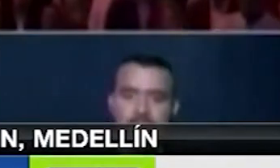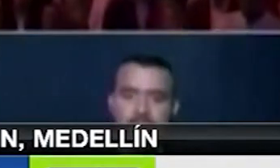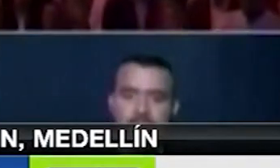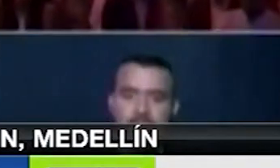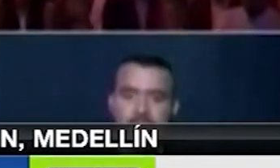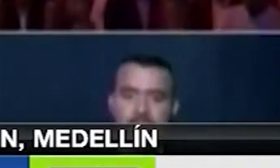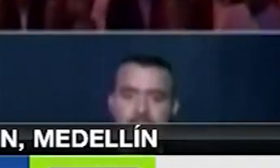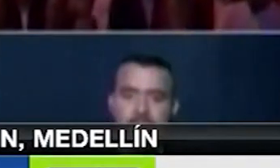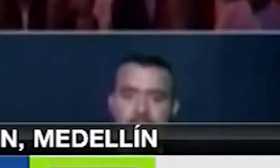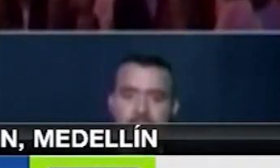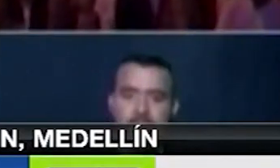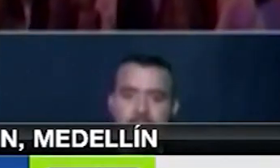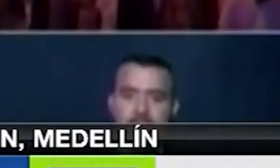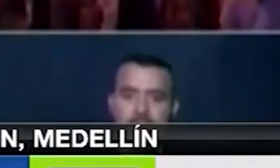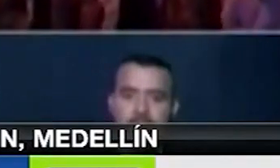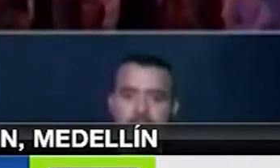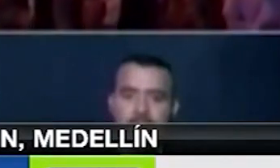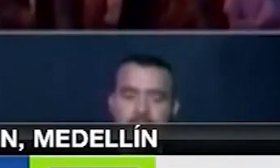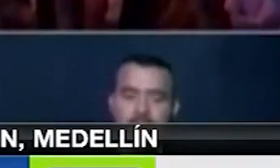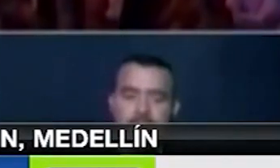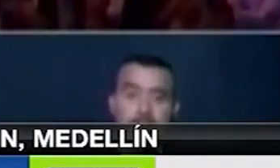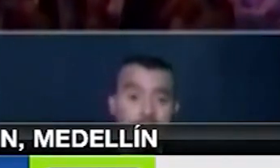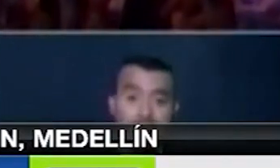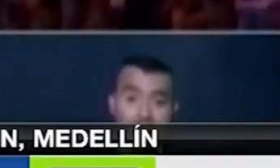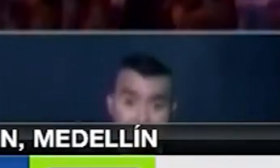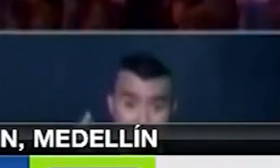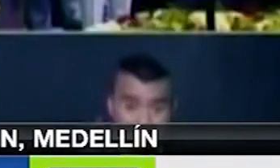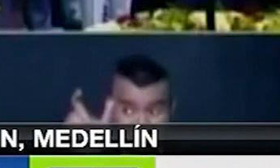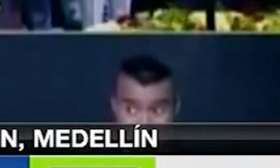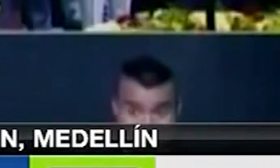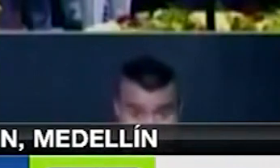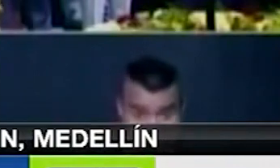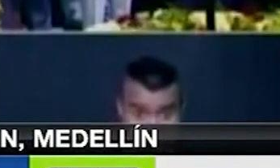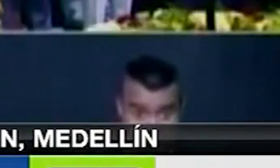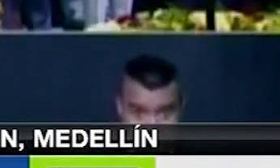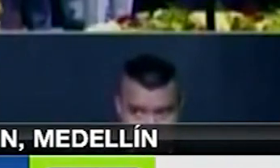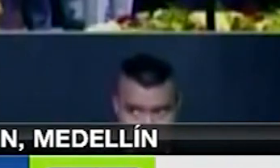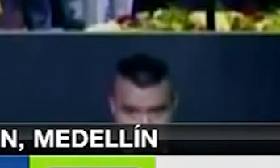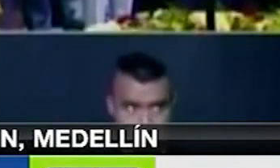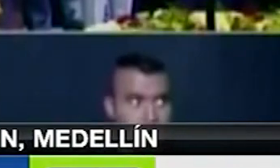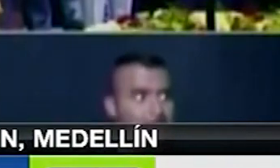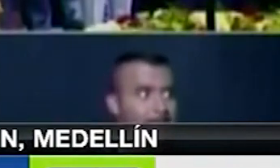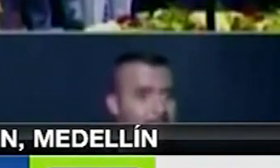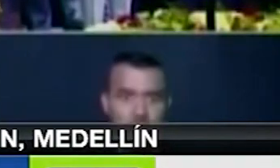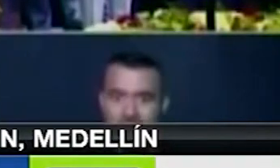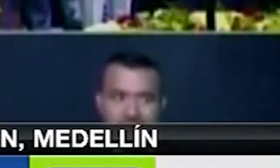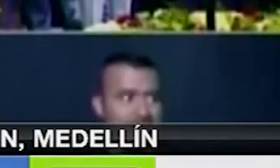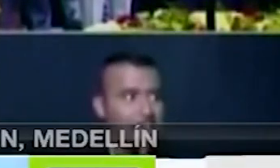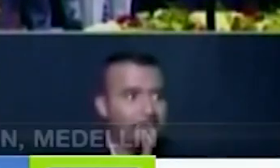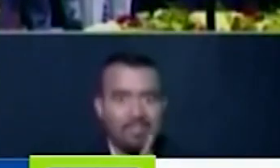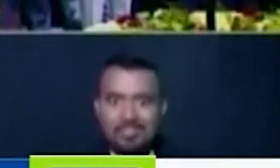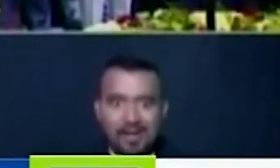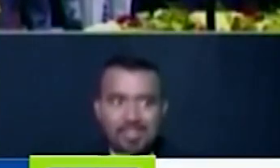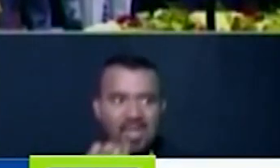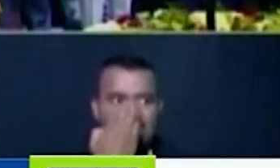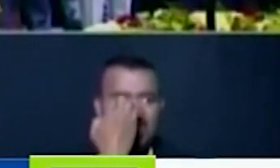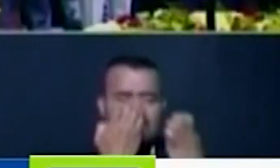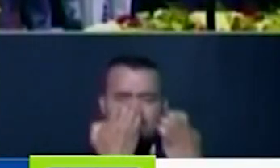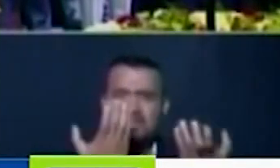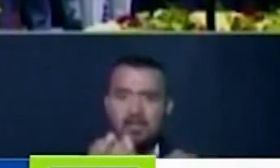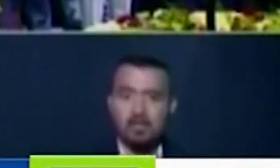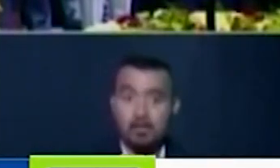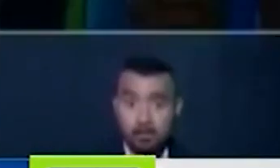principales problemas, el desempleo. Cuando un joven se queda sin educación, no solo pierde ese joven, pierde